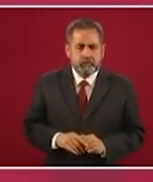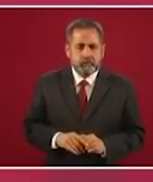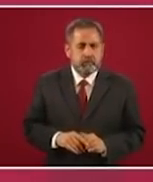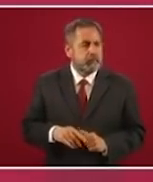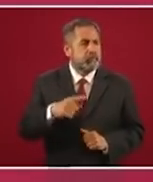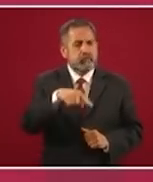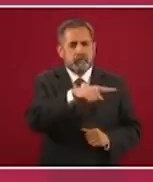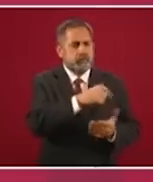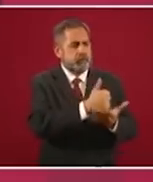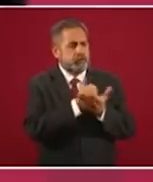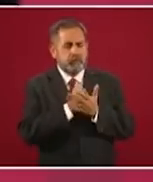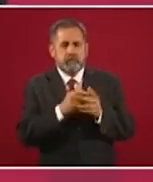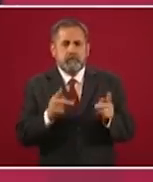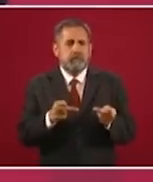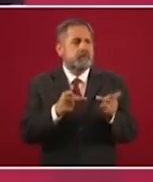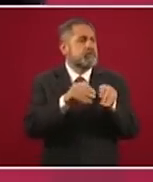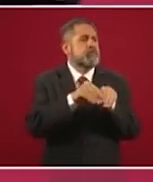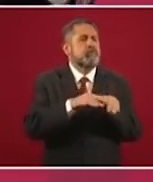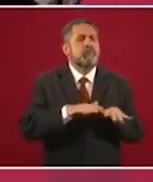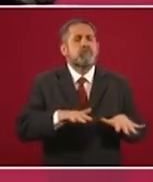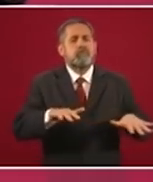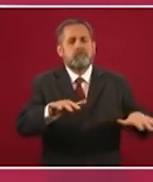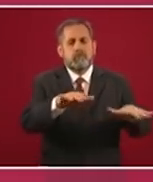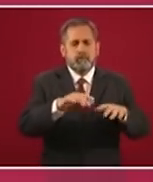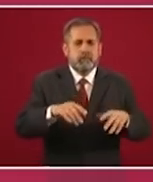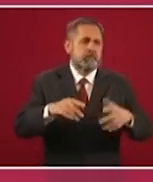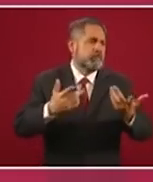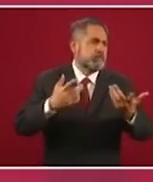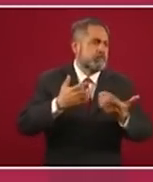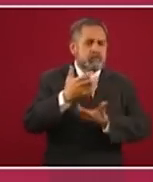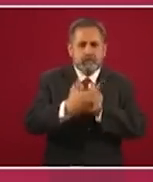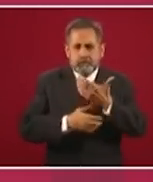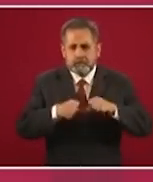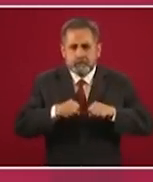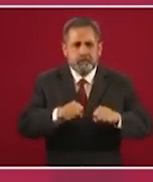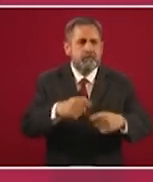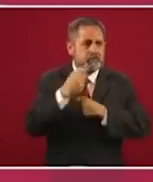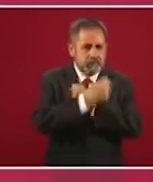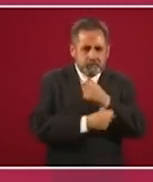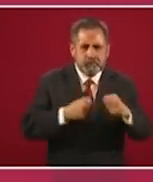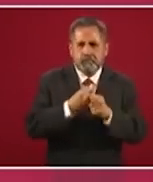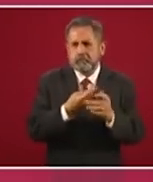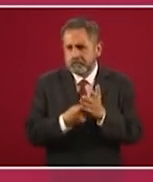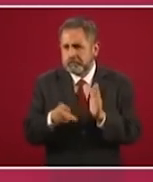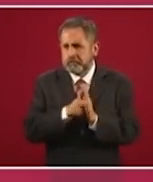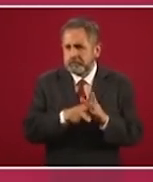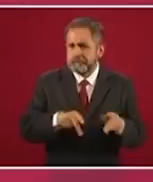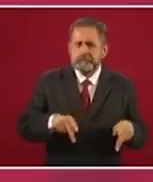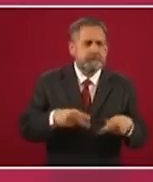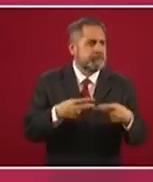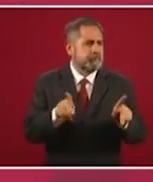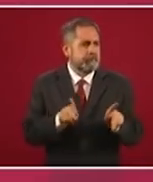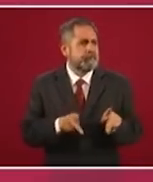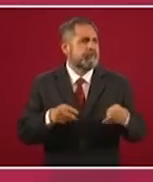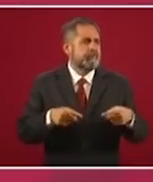Ellos nos ayudarían a colocarlos, ya sea en centros comerciales, como promoción,